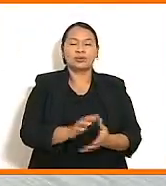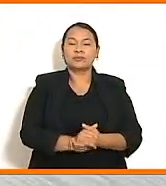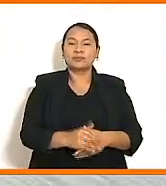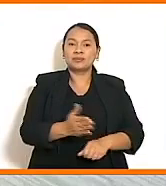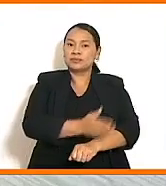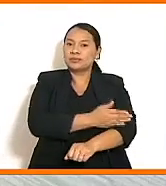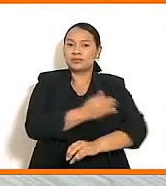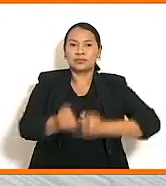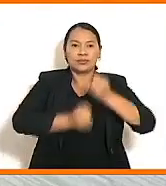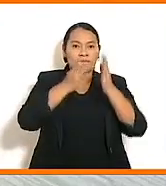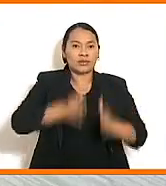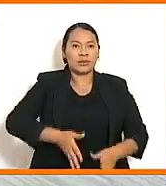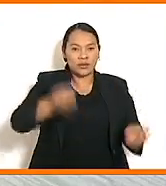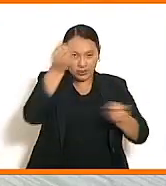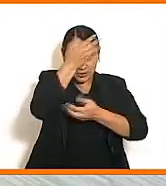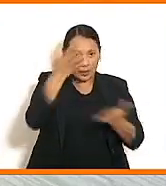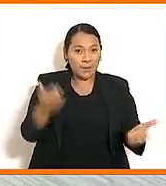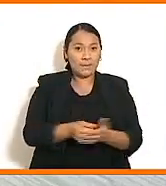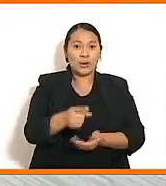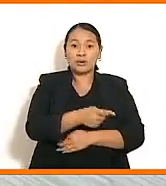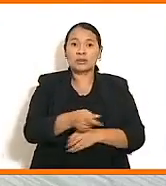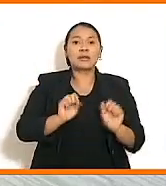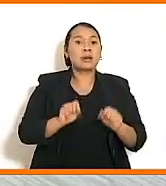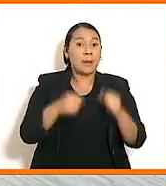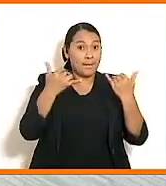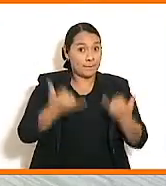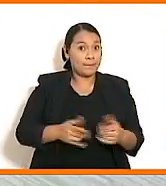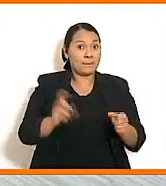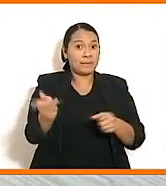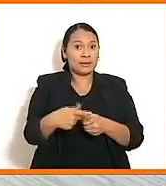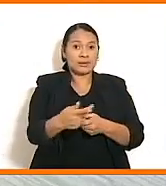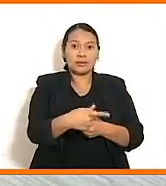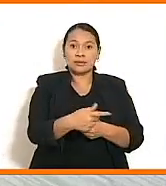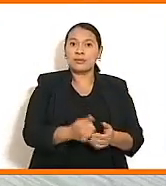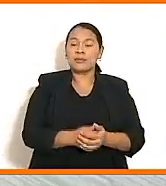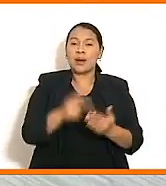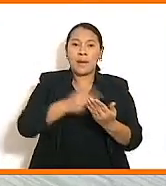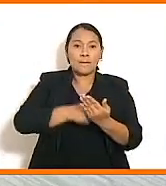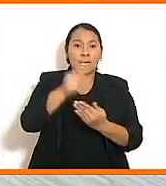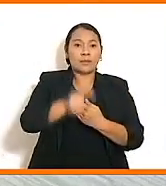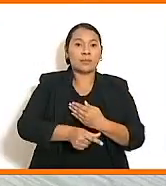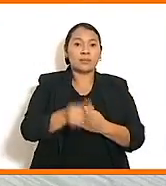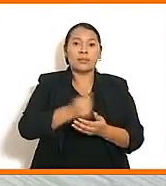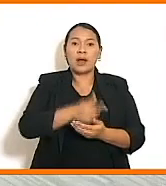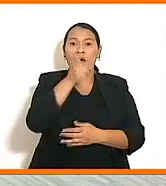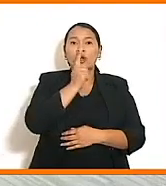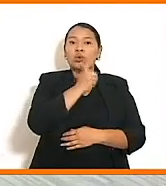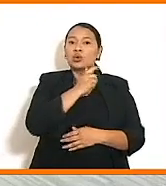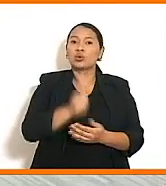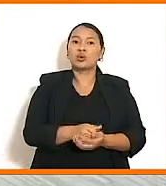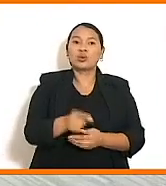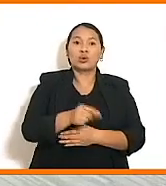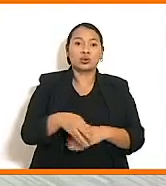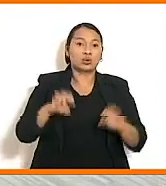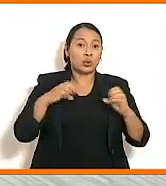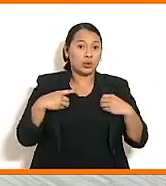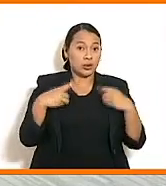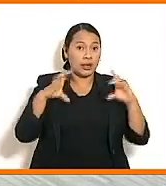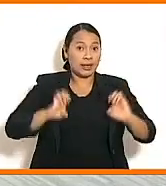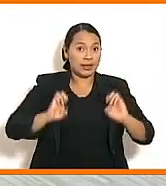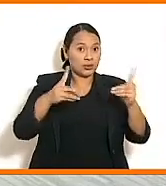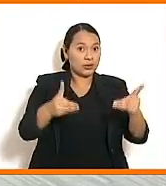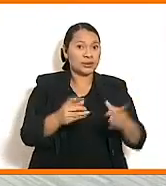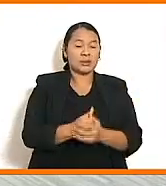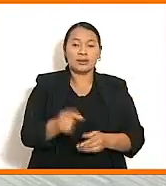querido jugador, te comento si ya estás participando en el programa de Loto Becas por la compra de tu boleto de 55